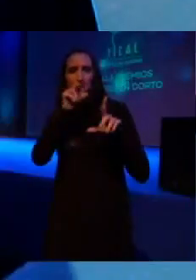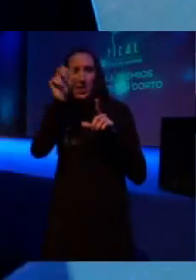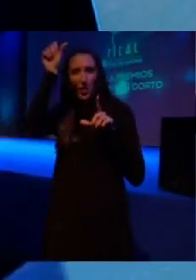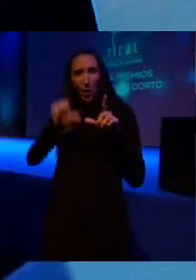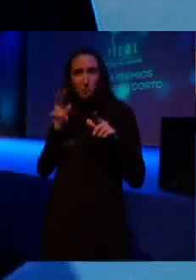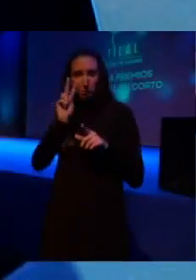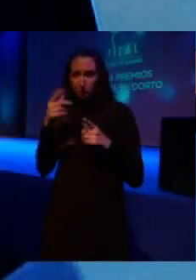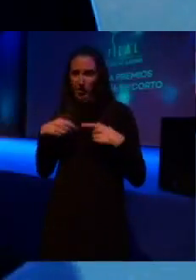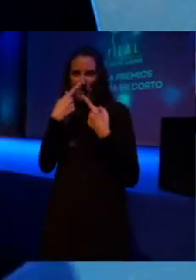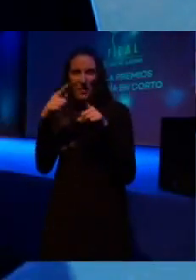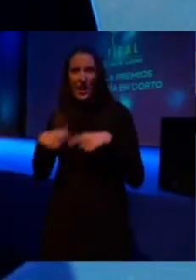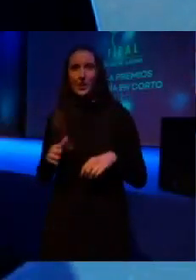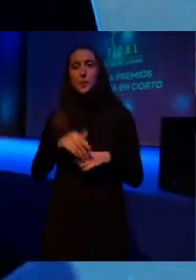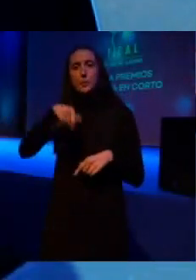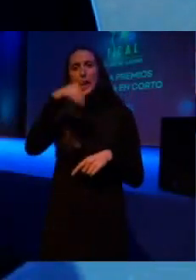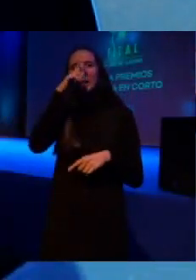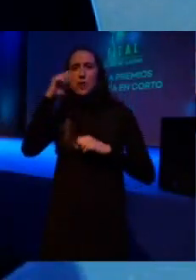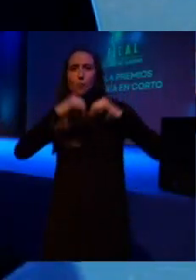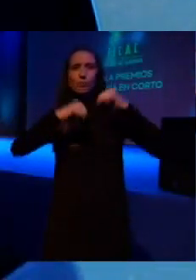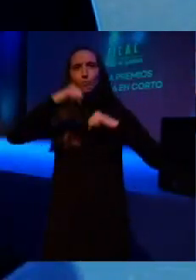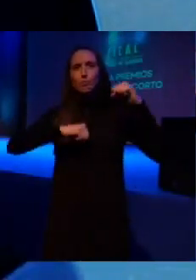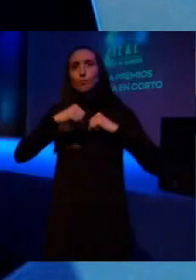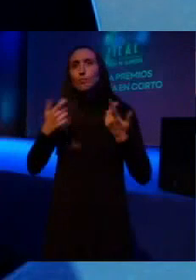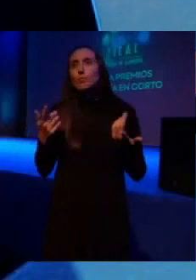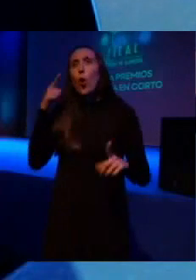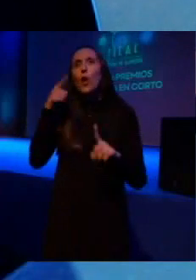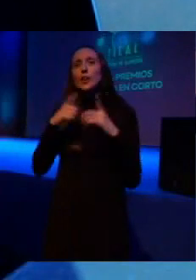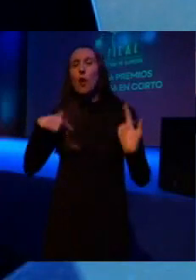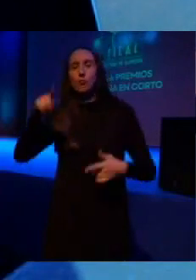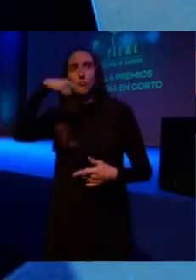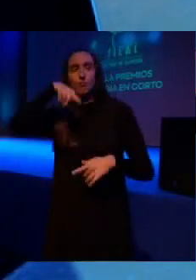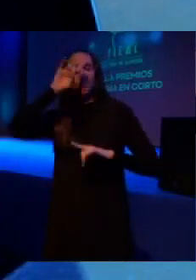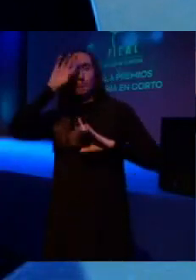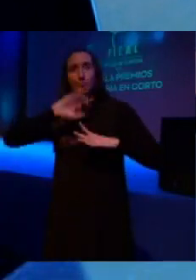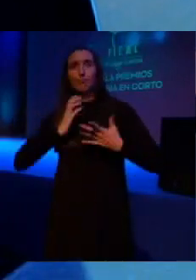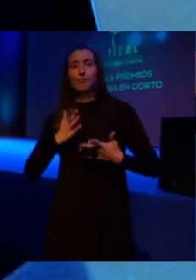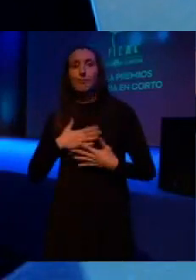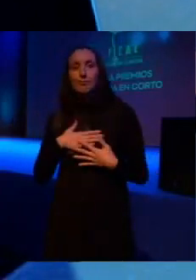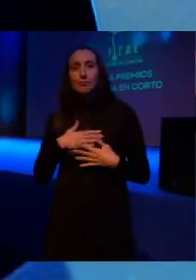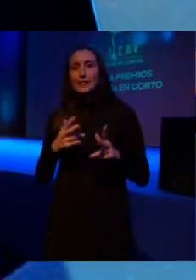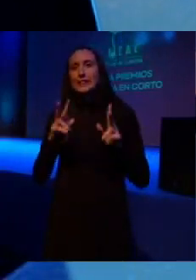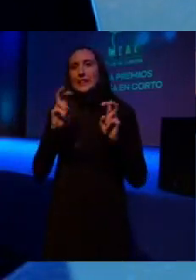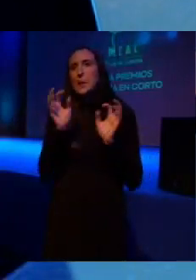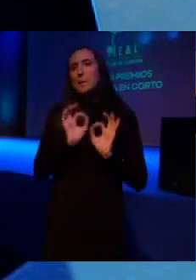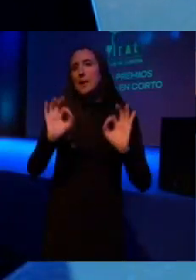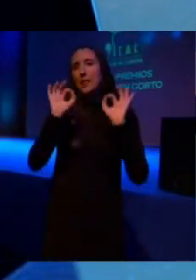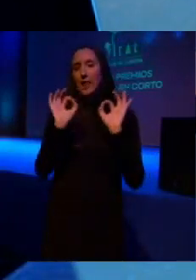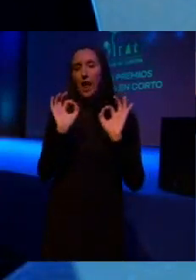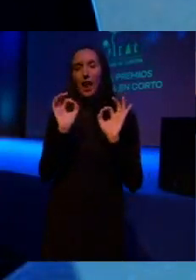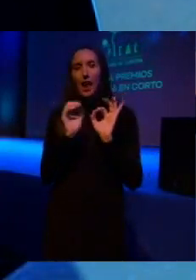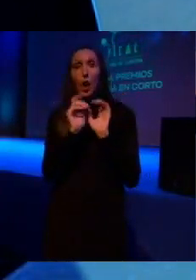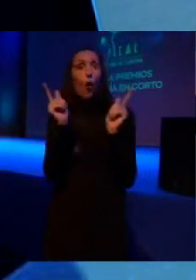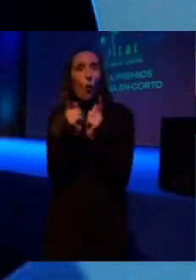de contemplar, han competido este año para asombrarnos con esa vocación de jornada particular, con esa brevedad que a